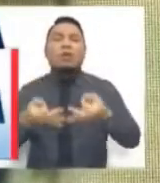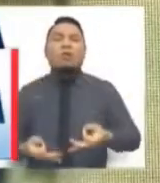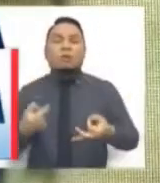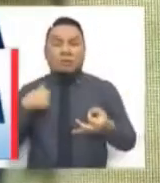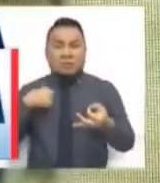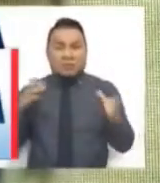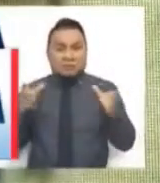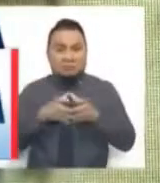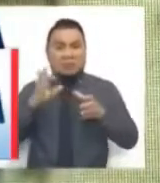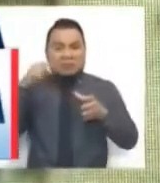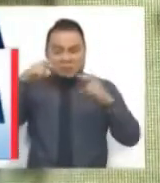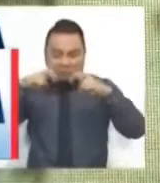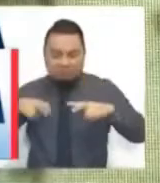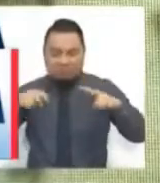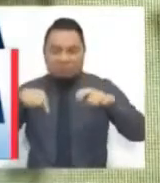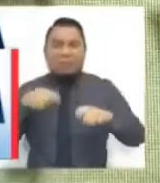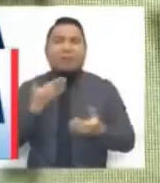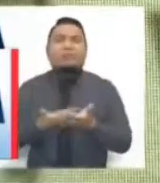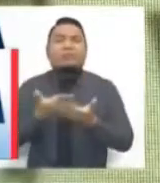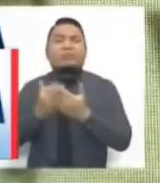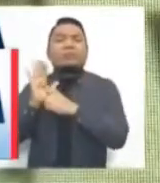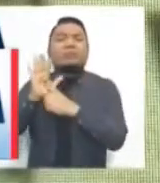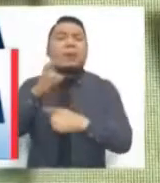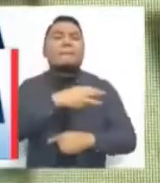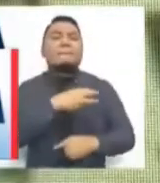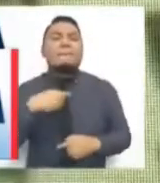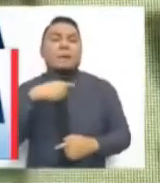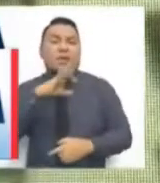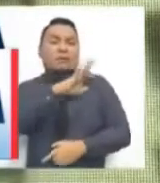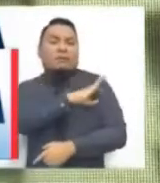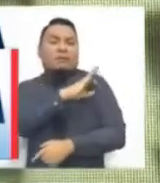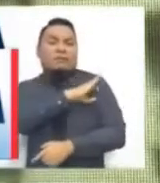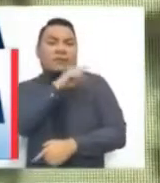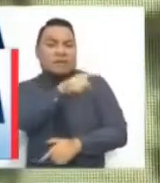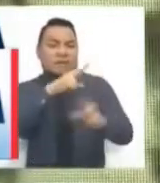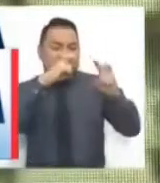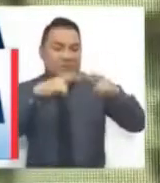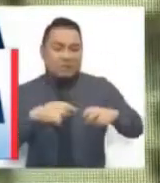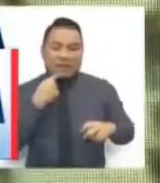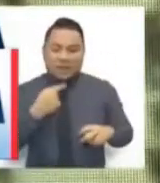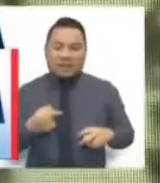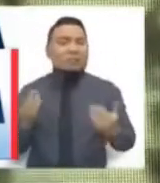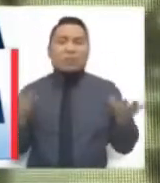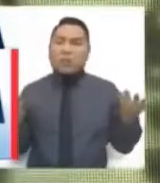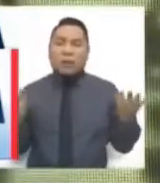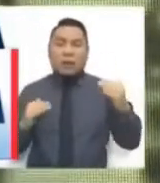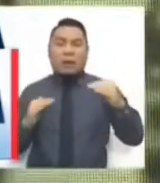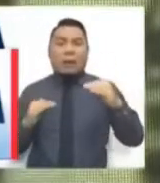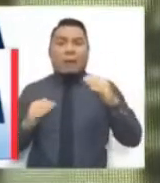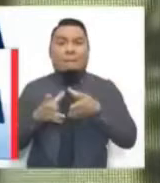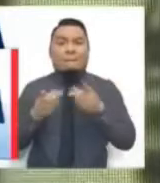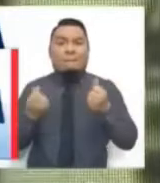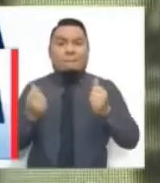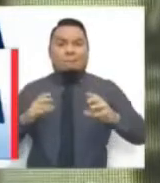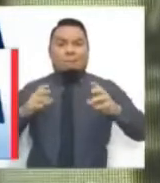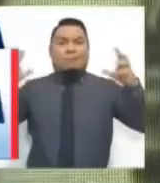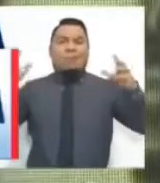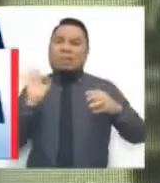contabilidad. ¿Y qué señalaron estos peritos del Ministerio Público? Que en nuestro caso no hay desbalance